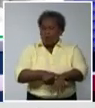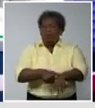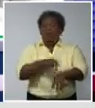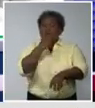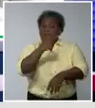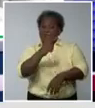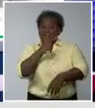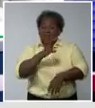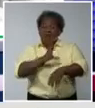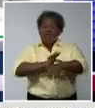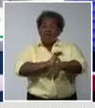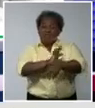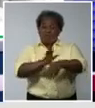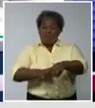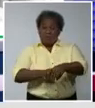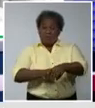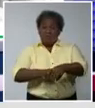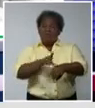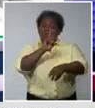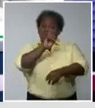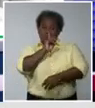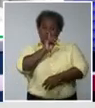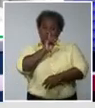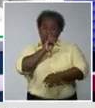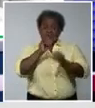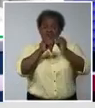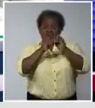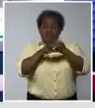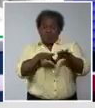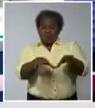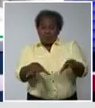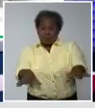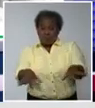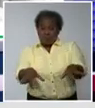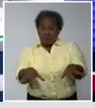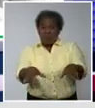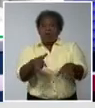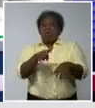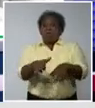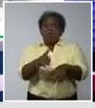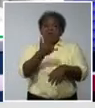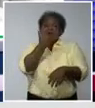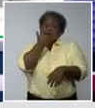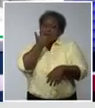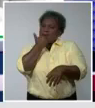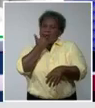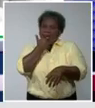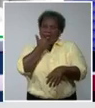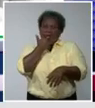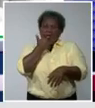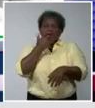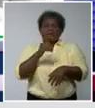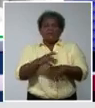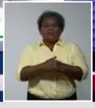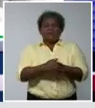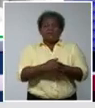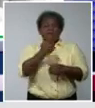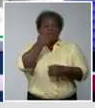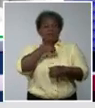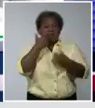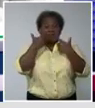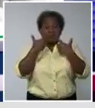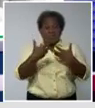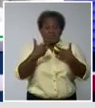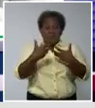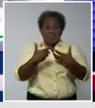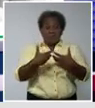silencioso, altamente contagioso, muy letal. Y yo creo que lo más importante en este sentido